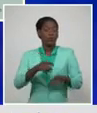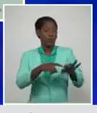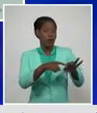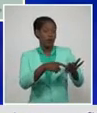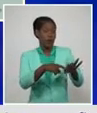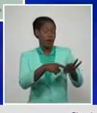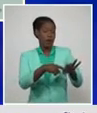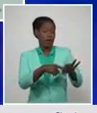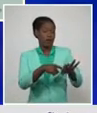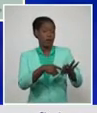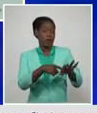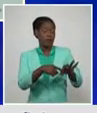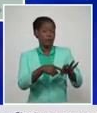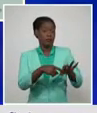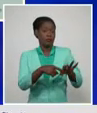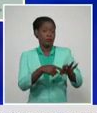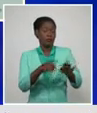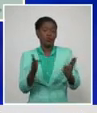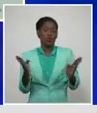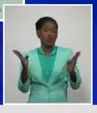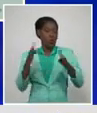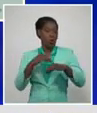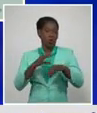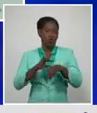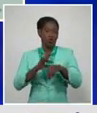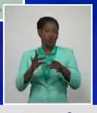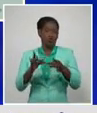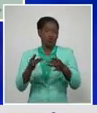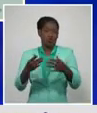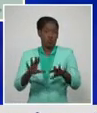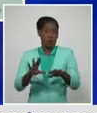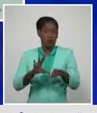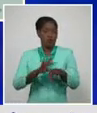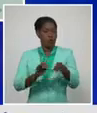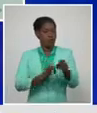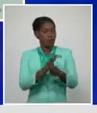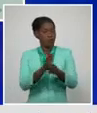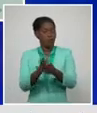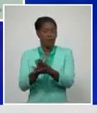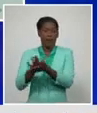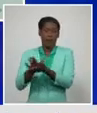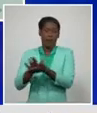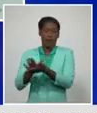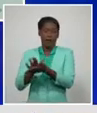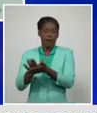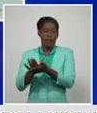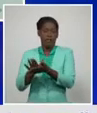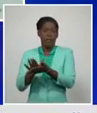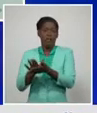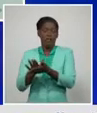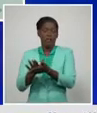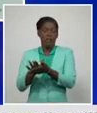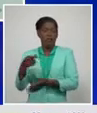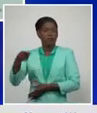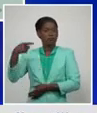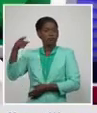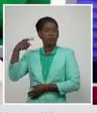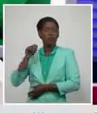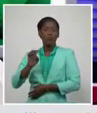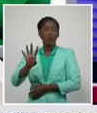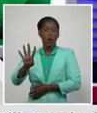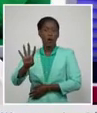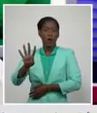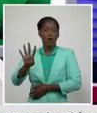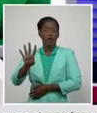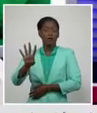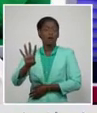Juventud, no se diagnosticó ningún caso en el día de ayer, había tenido 4 en la jornada anterior, el